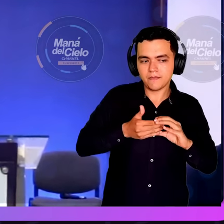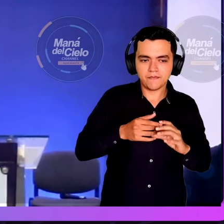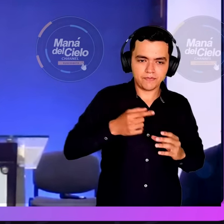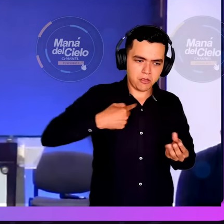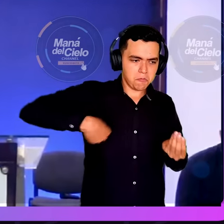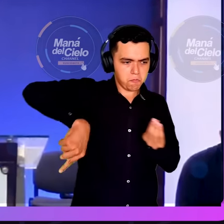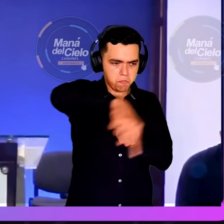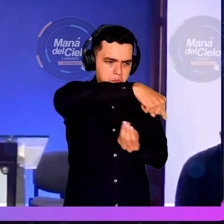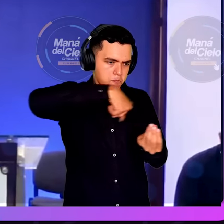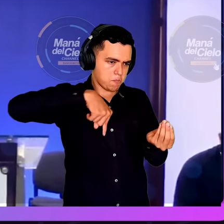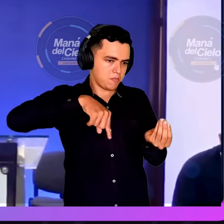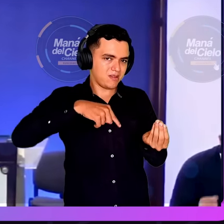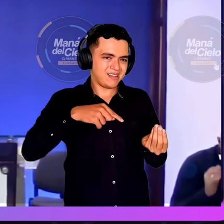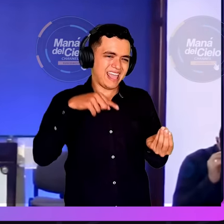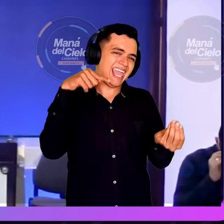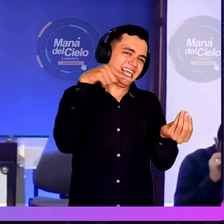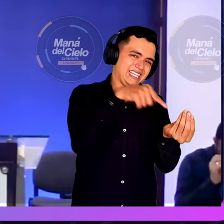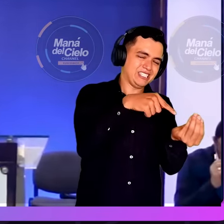tenga la razón, ustedes o yo.